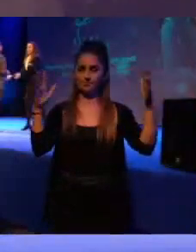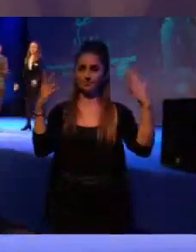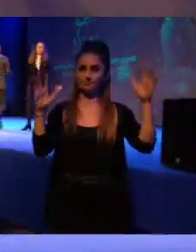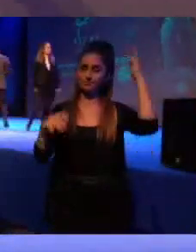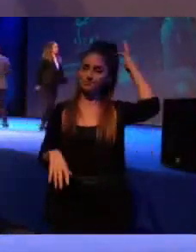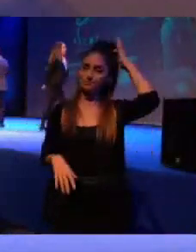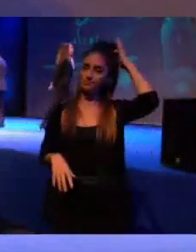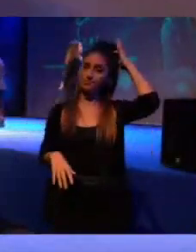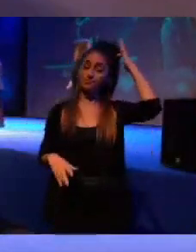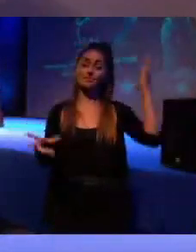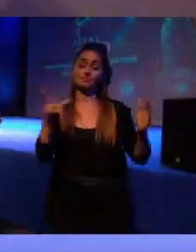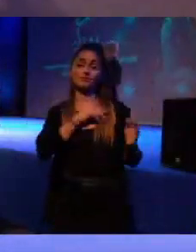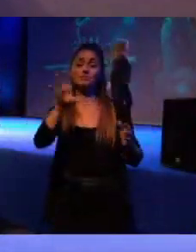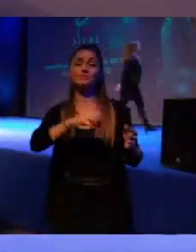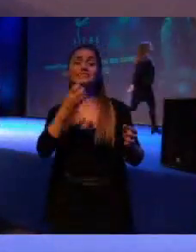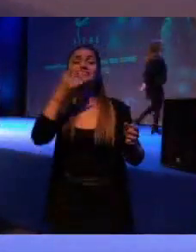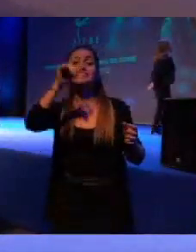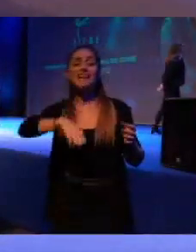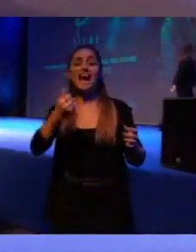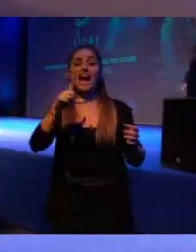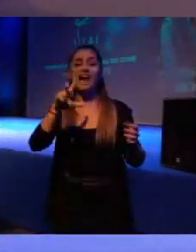Y recoge el premio ahora sí, Álvaro Morte.